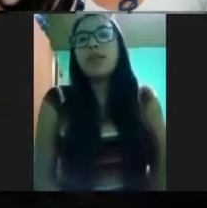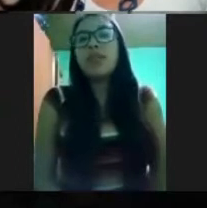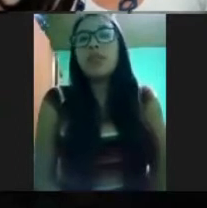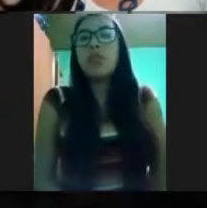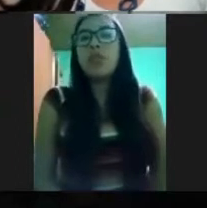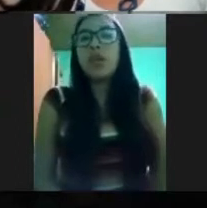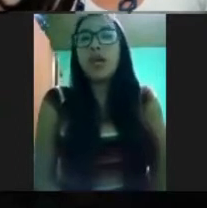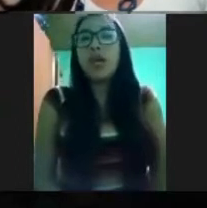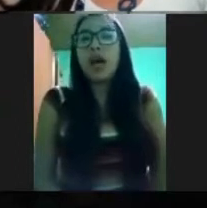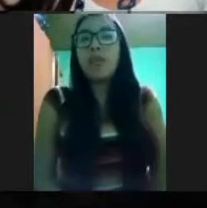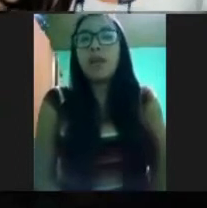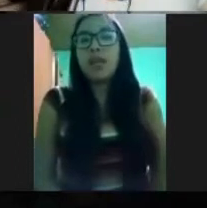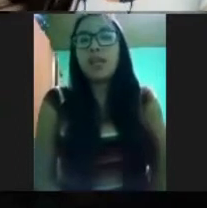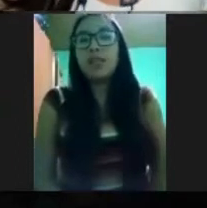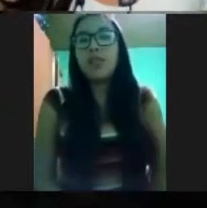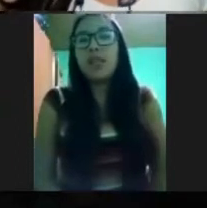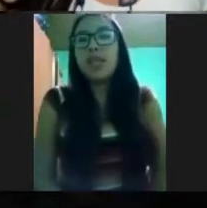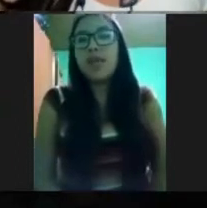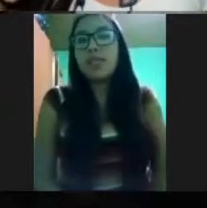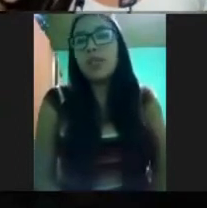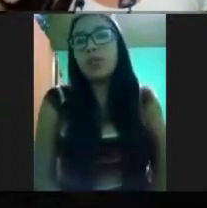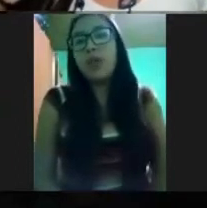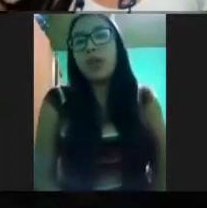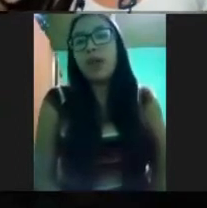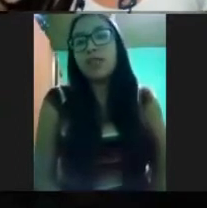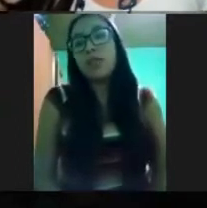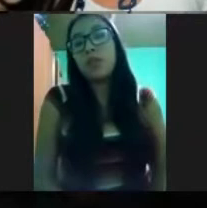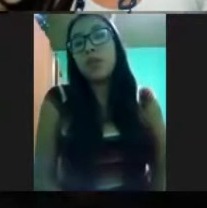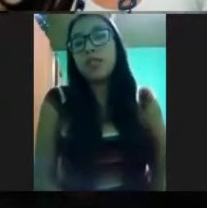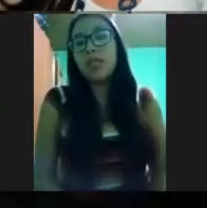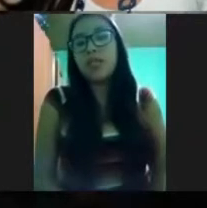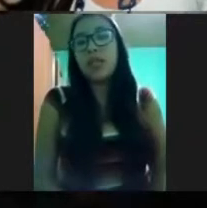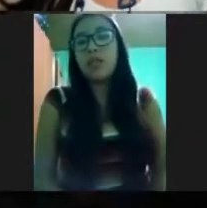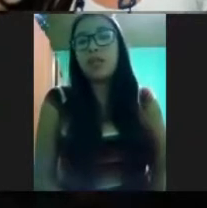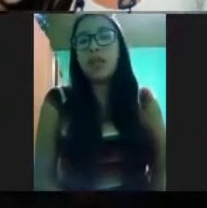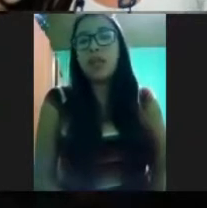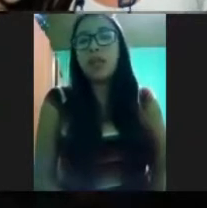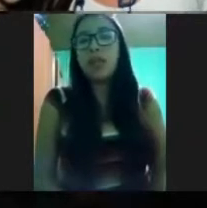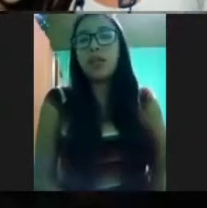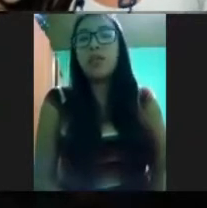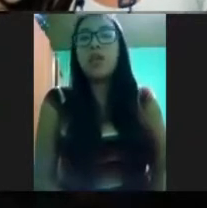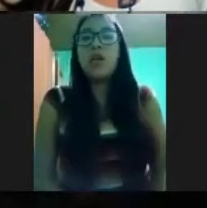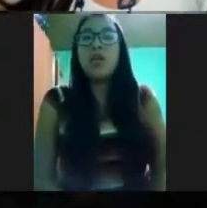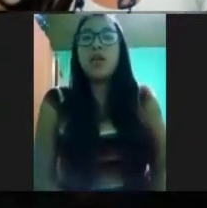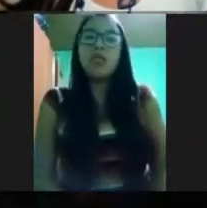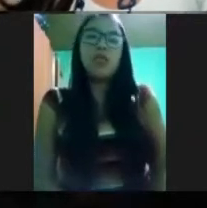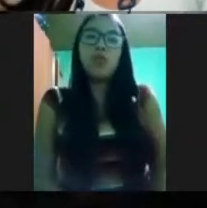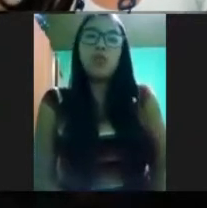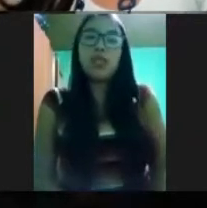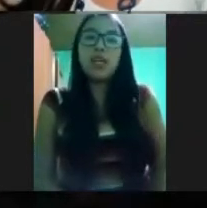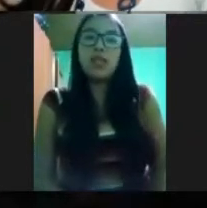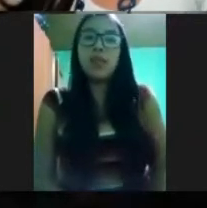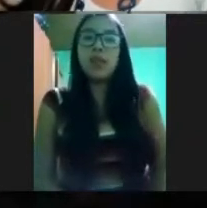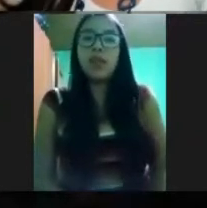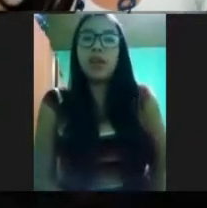han existido como que ya planes muy establecidos para disminuir esa tasa de mortalidad materna, ¿no? Y así como